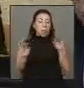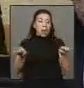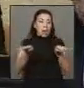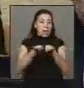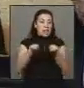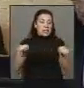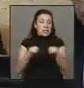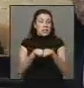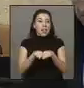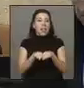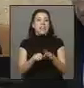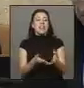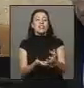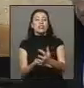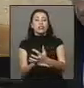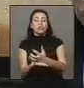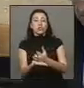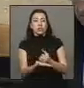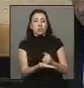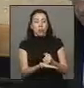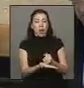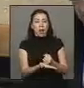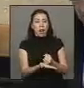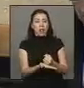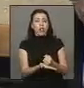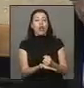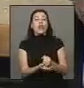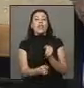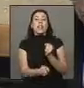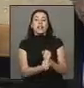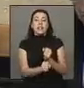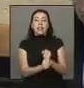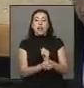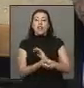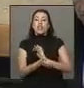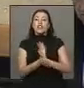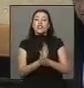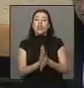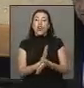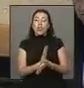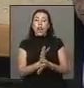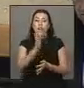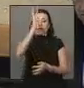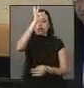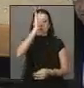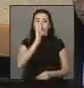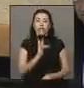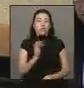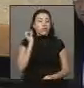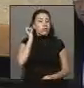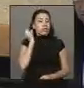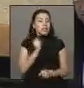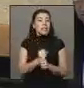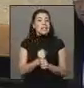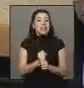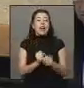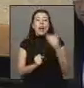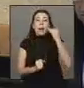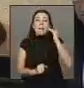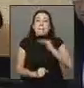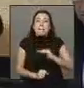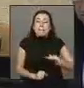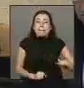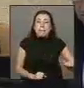de las condiciones de salario y de las condiciones de trabajo de todas las funcionarias que trabajan en la educación